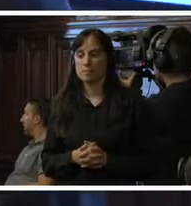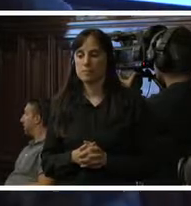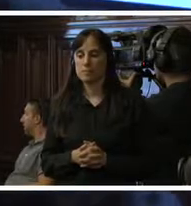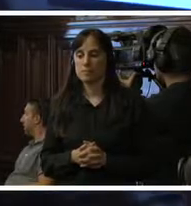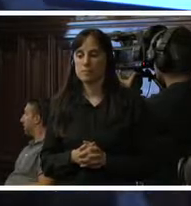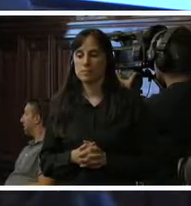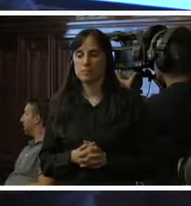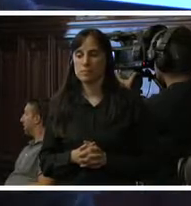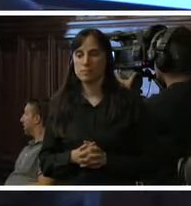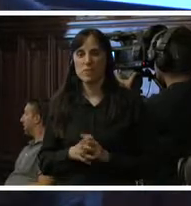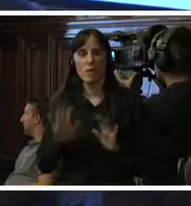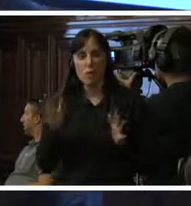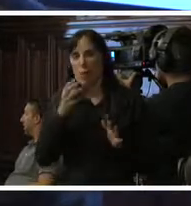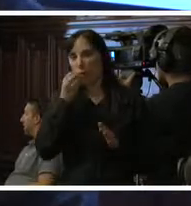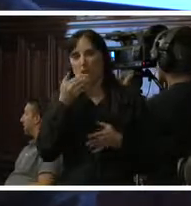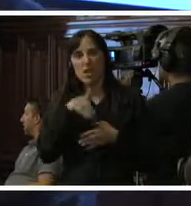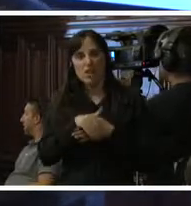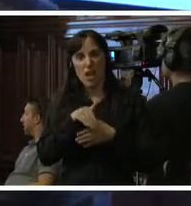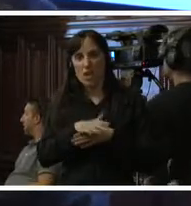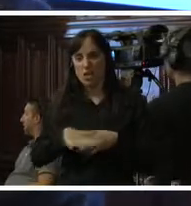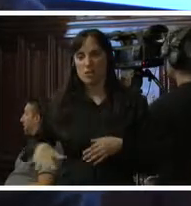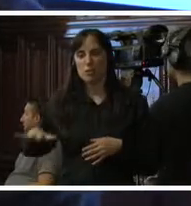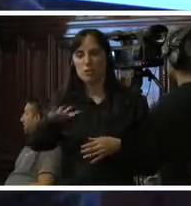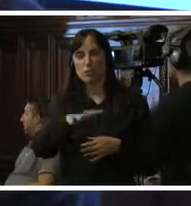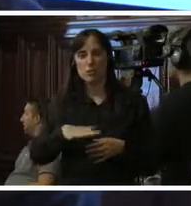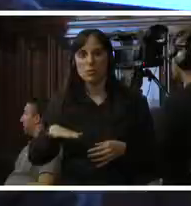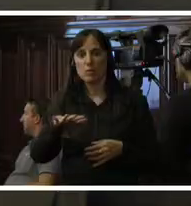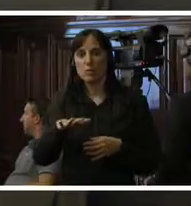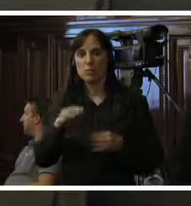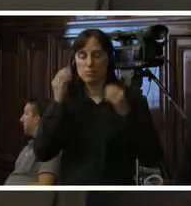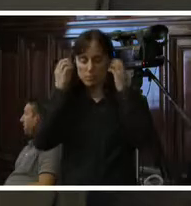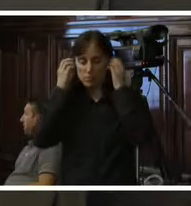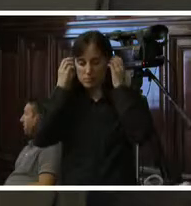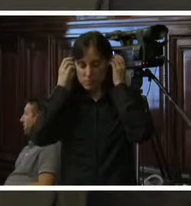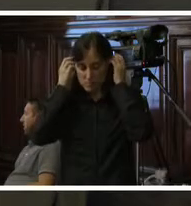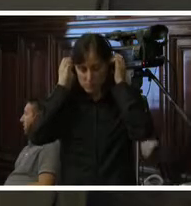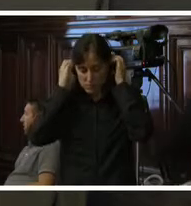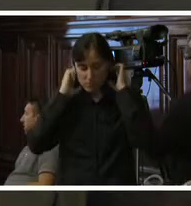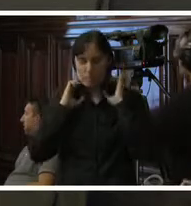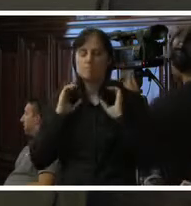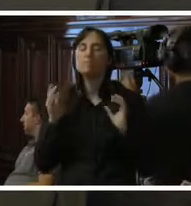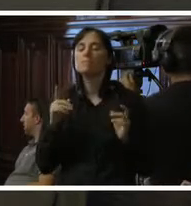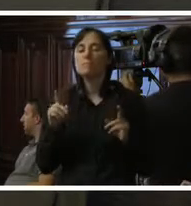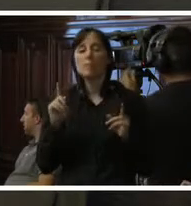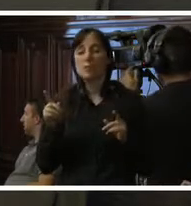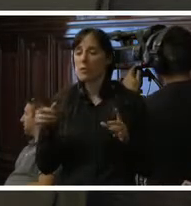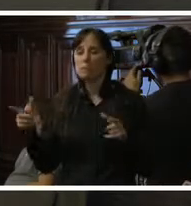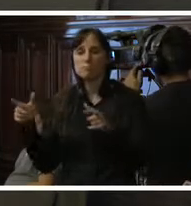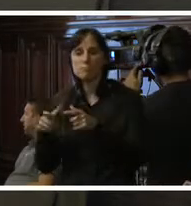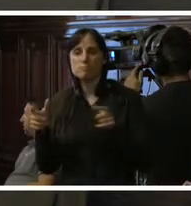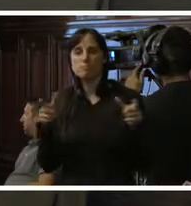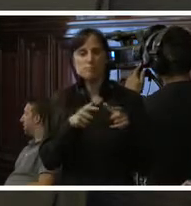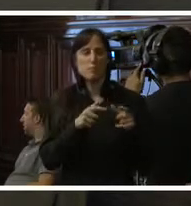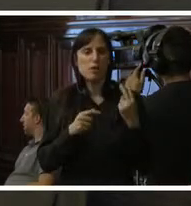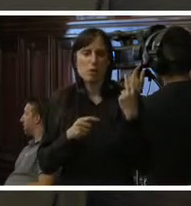Thank you. Hola, buenas tardes a todos y a todas. Sumarme al comisionado Vargas, a la comisionada